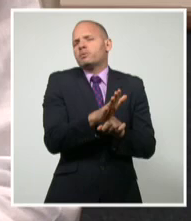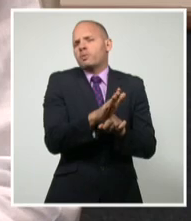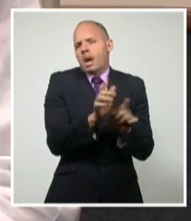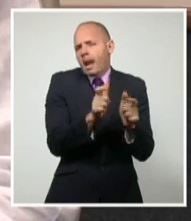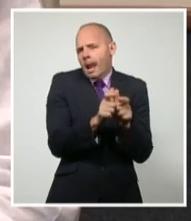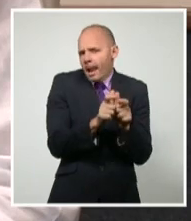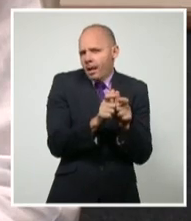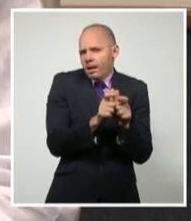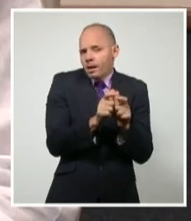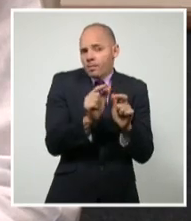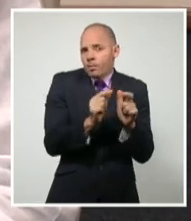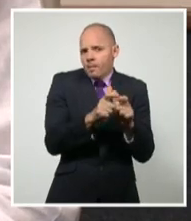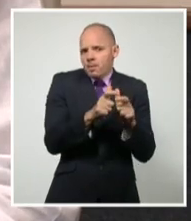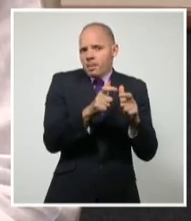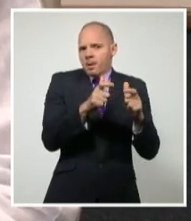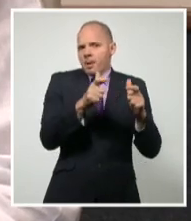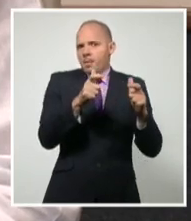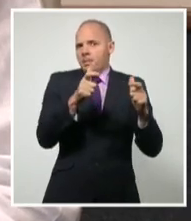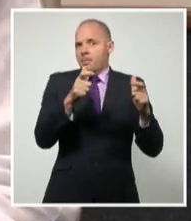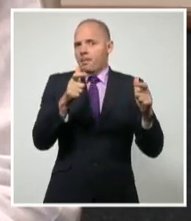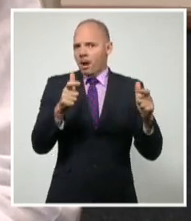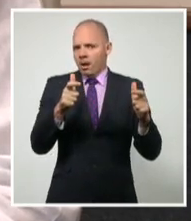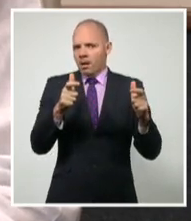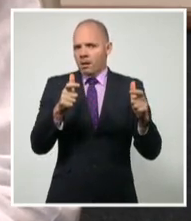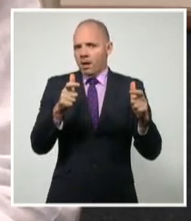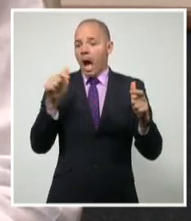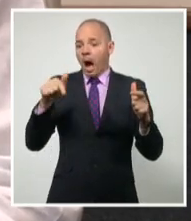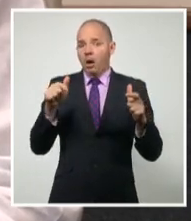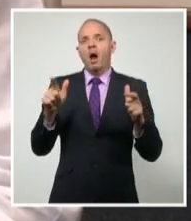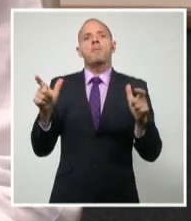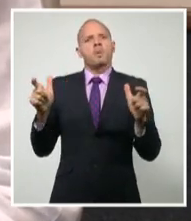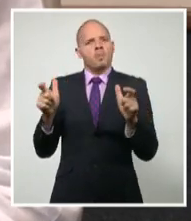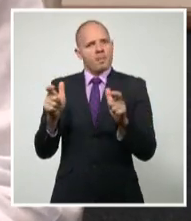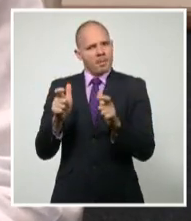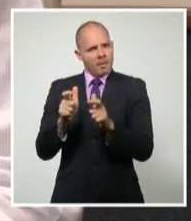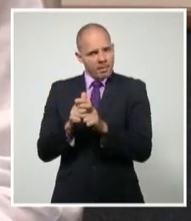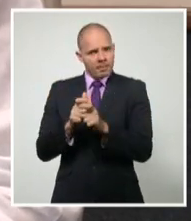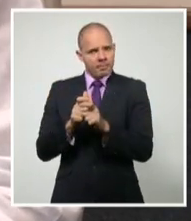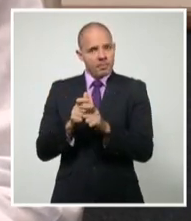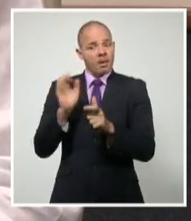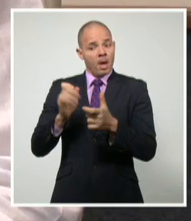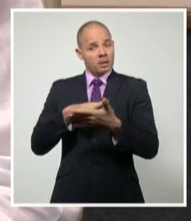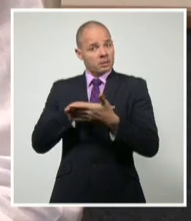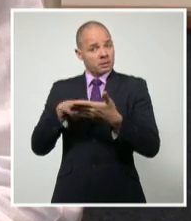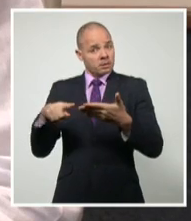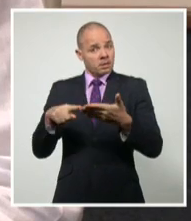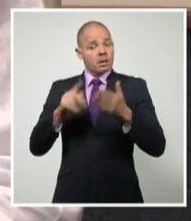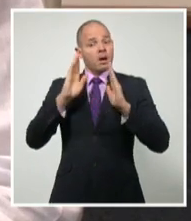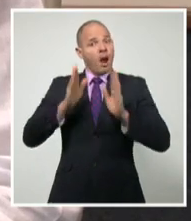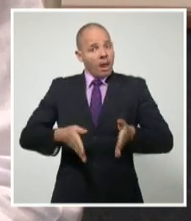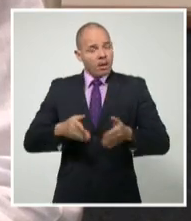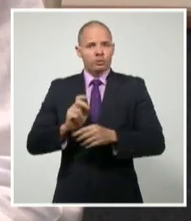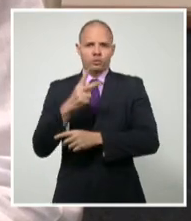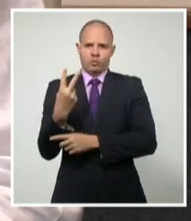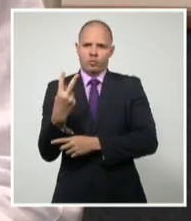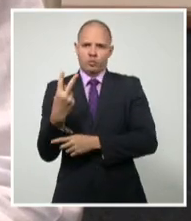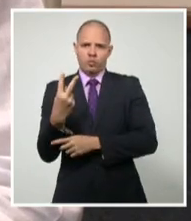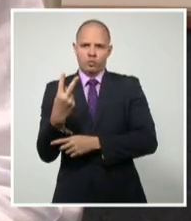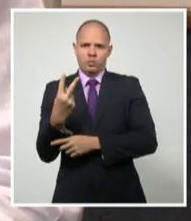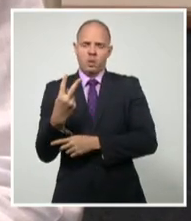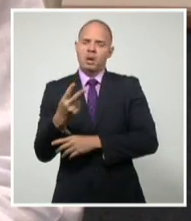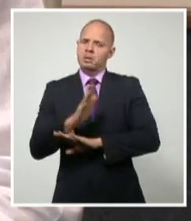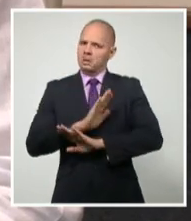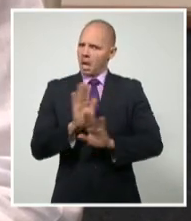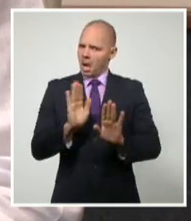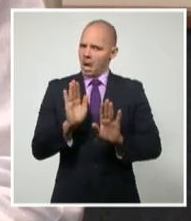59 casos. Dos muertes solo en la semana, como les había dicho, y presente en dos días. En esta semana se